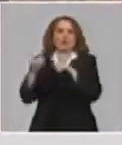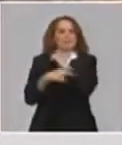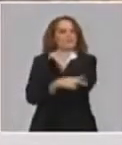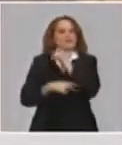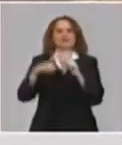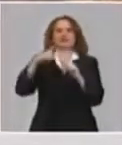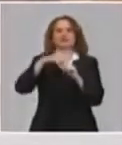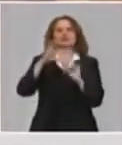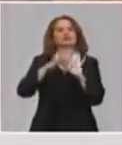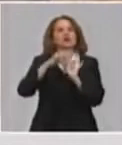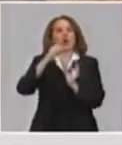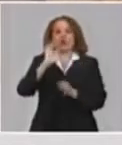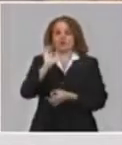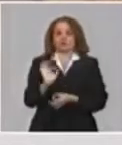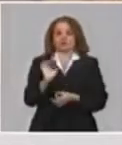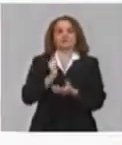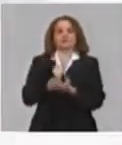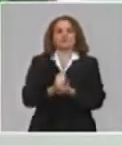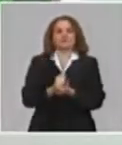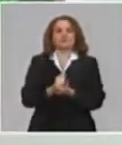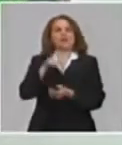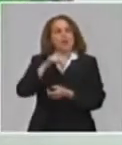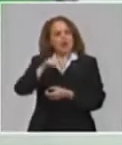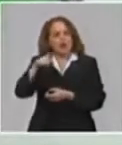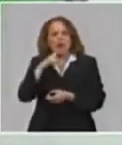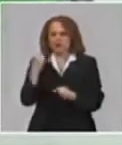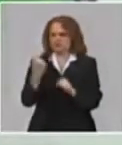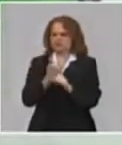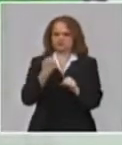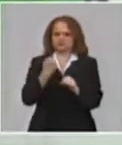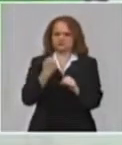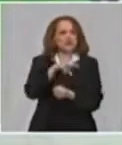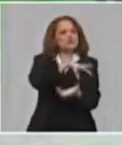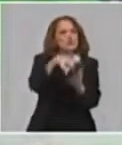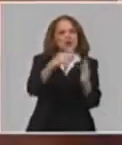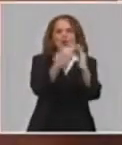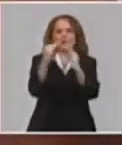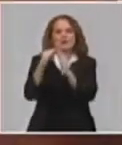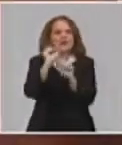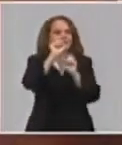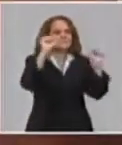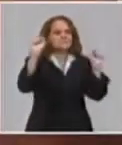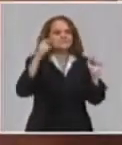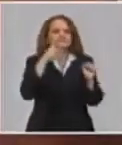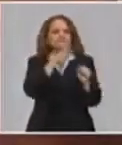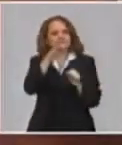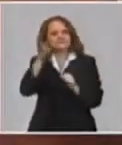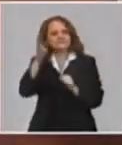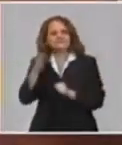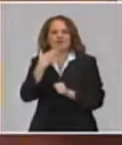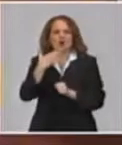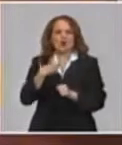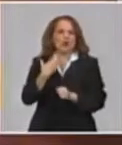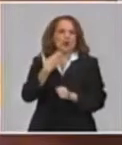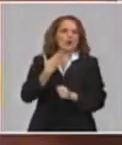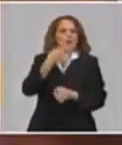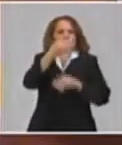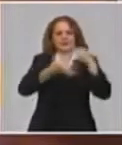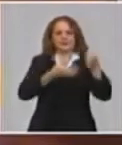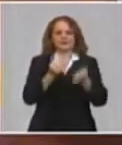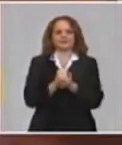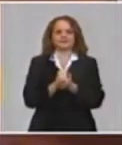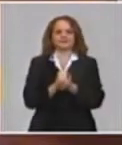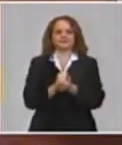la Henry Rif, que ahora se suman a labores de terreno enfrentando la pandemia. Desde hace 5 días